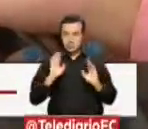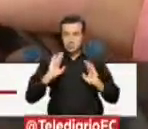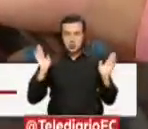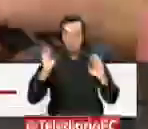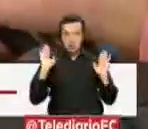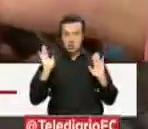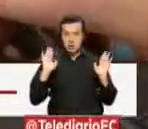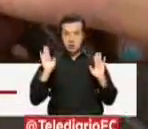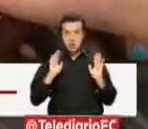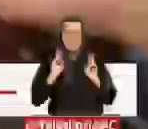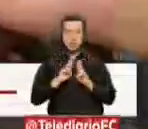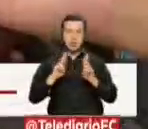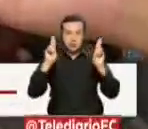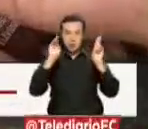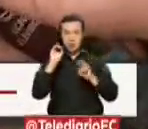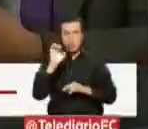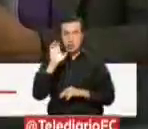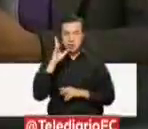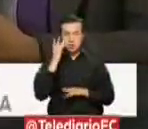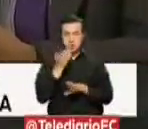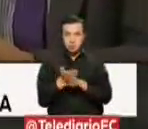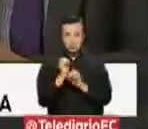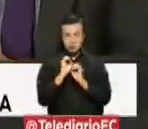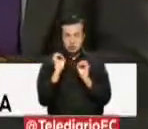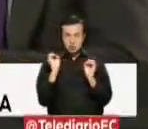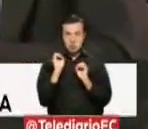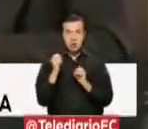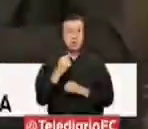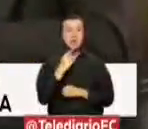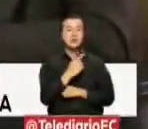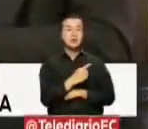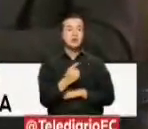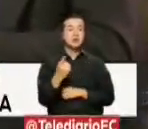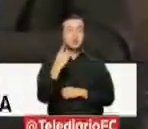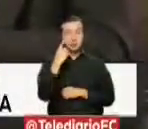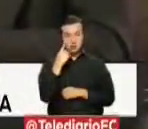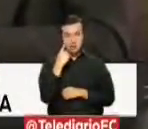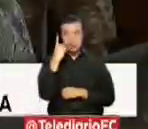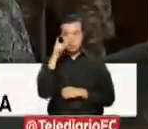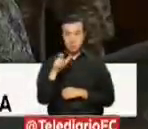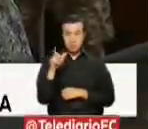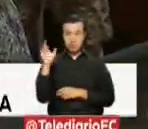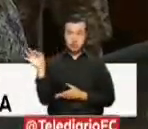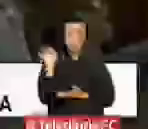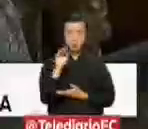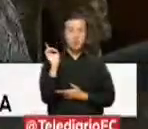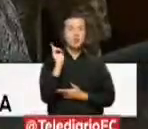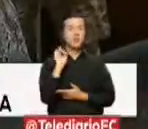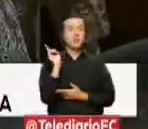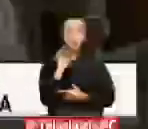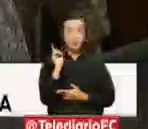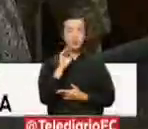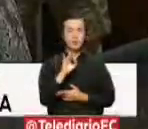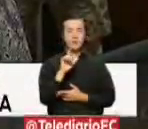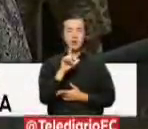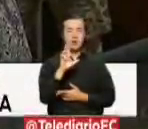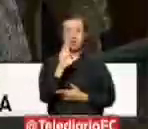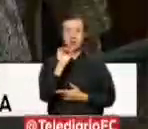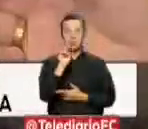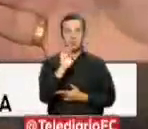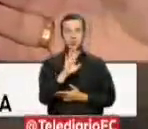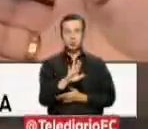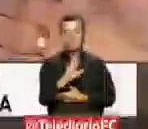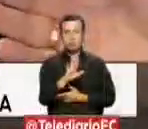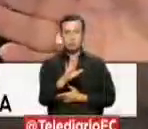con respecto a las Naciones Unidas ni a la OEA. Afirmó que no acudió por encargo de alguna persona y que la audiencia con Falcón respondió un